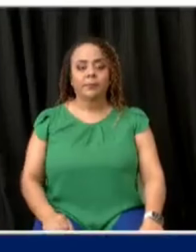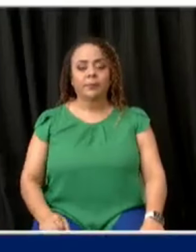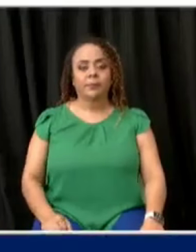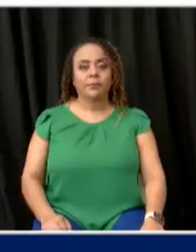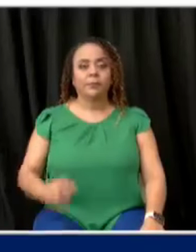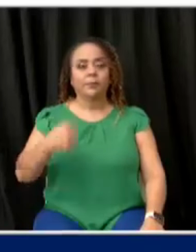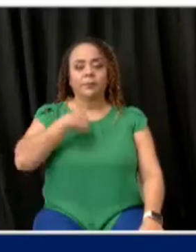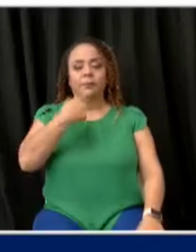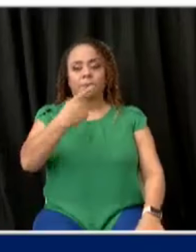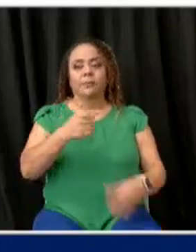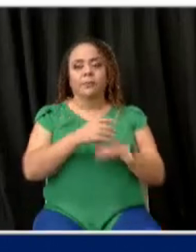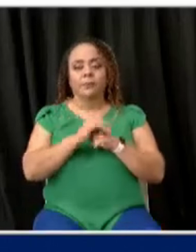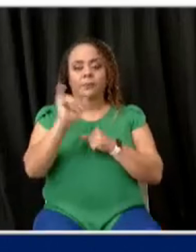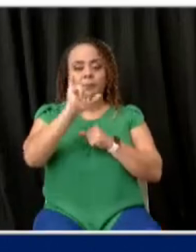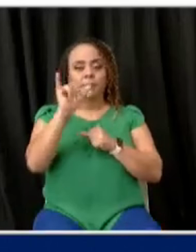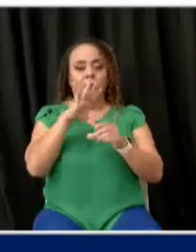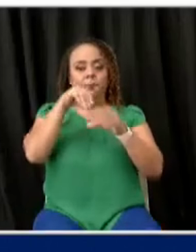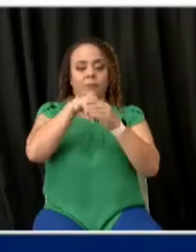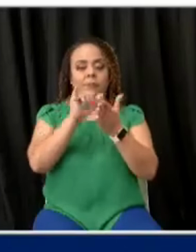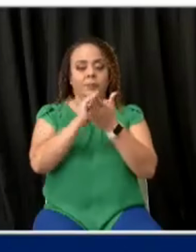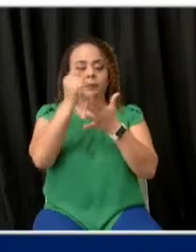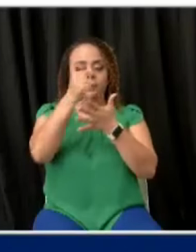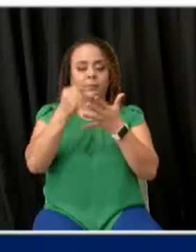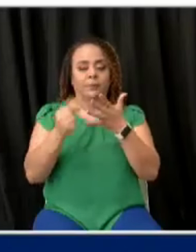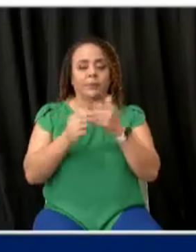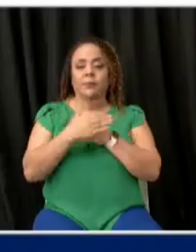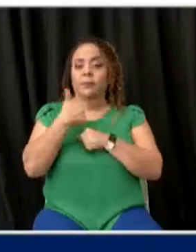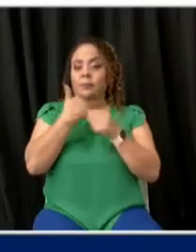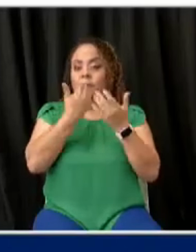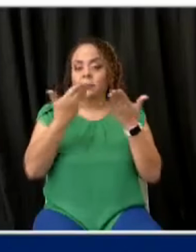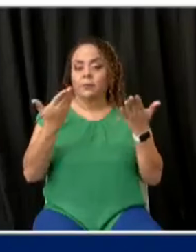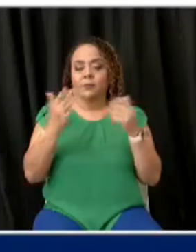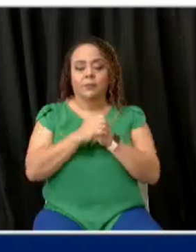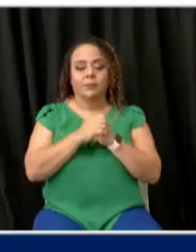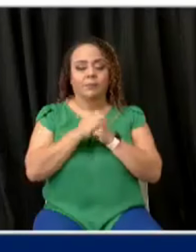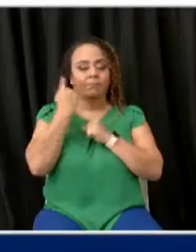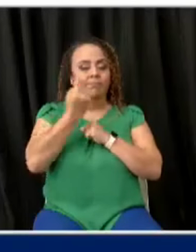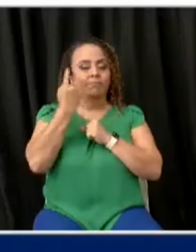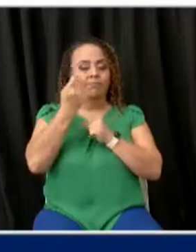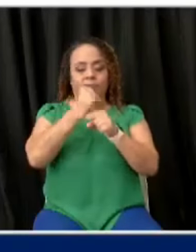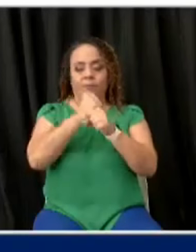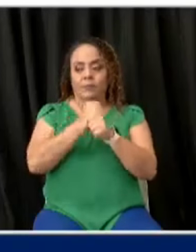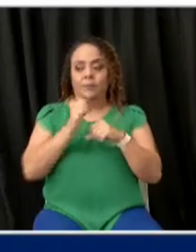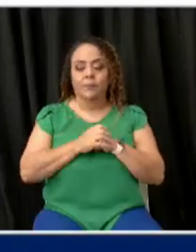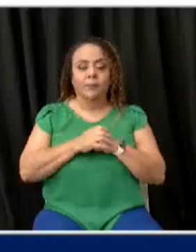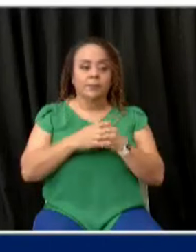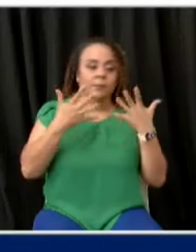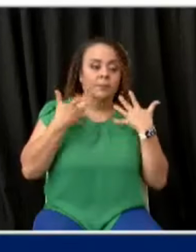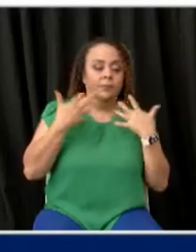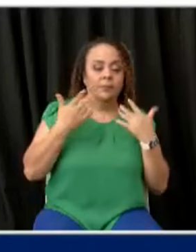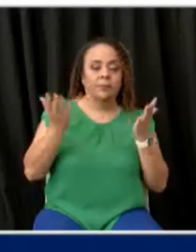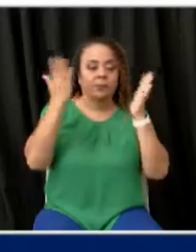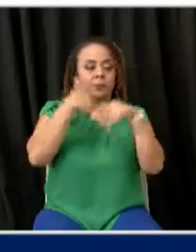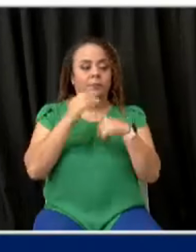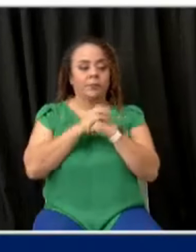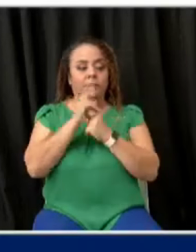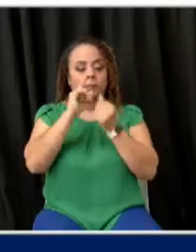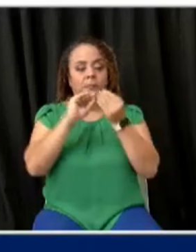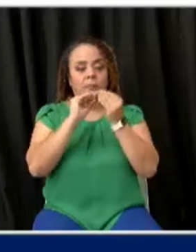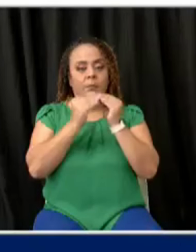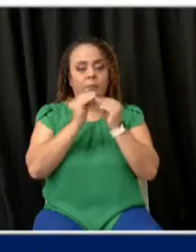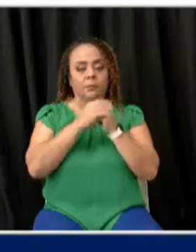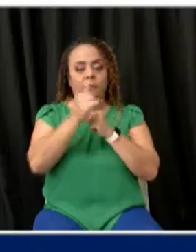decía que también dentro de esos factores hay cosas que son laborales, estar en un ambiente donde no hay cantidad de líquidos